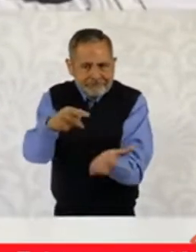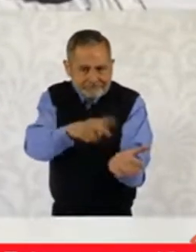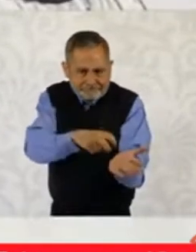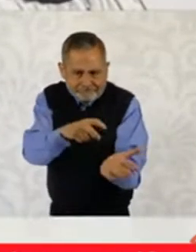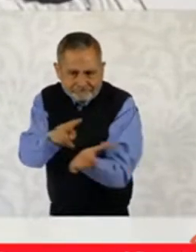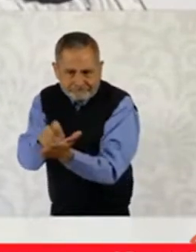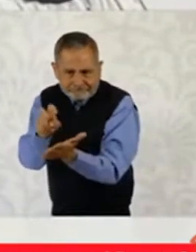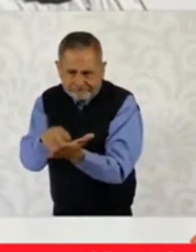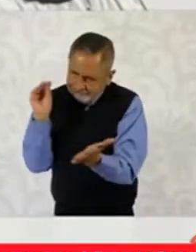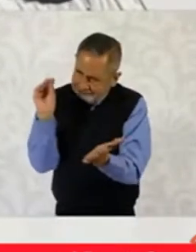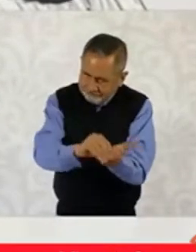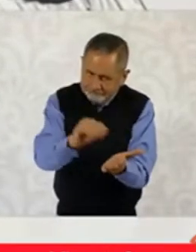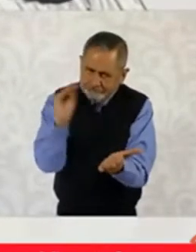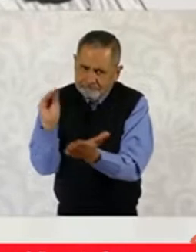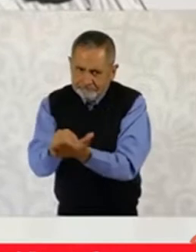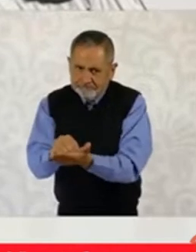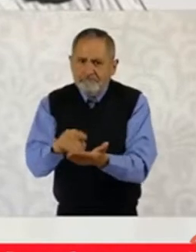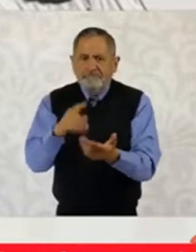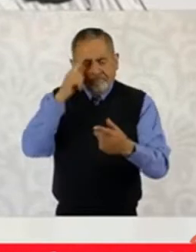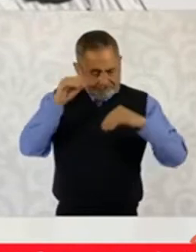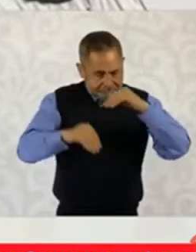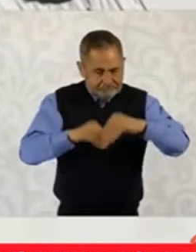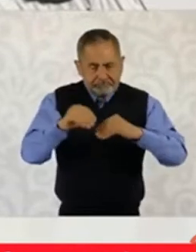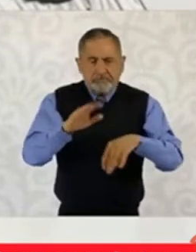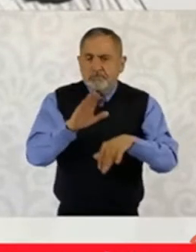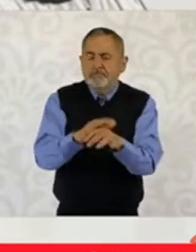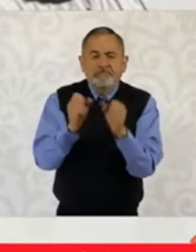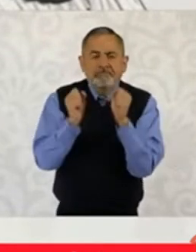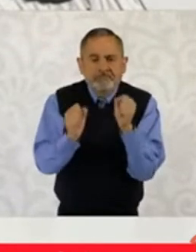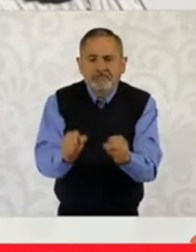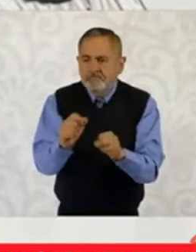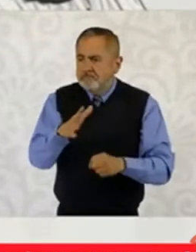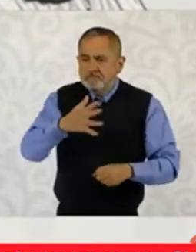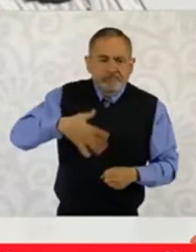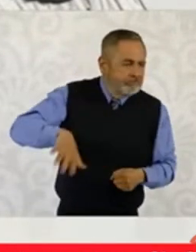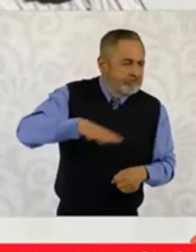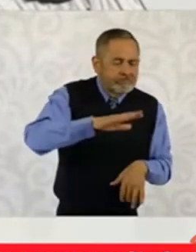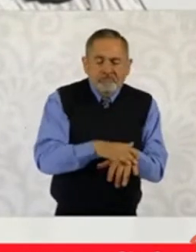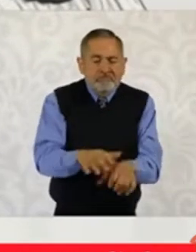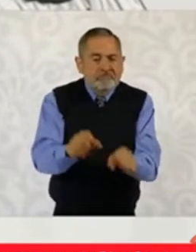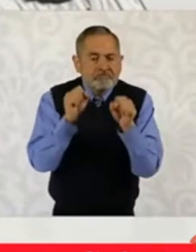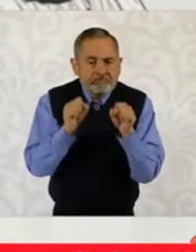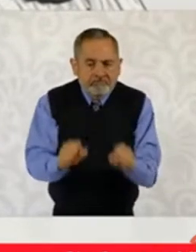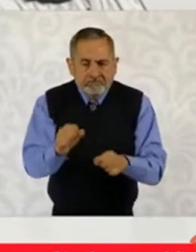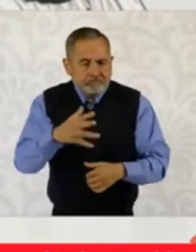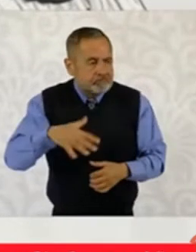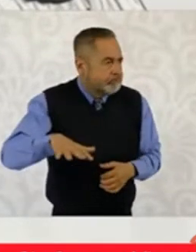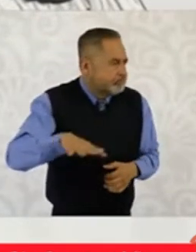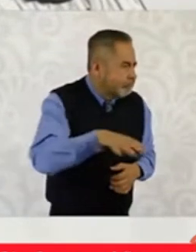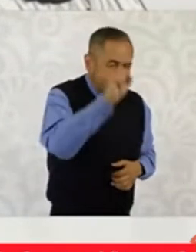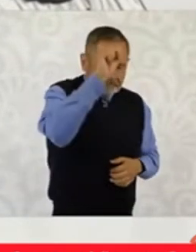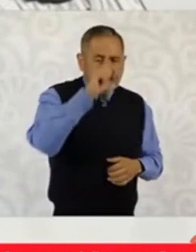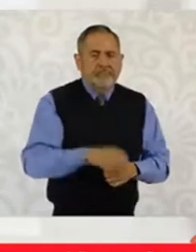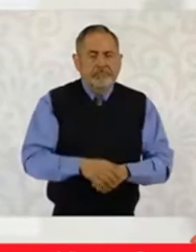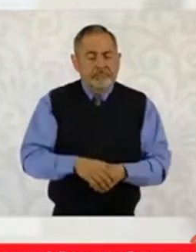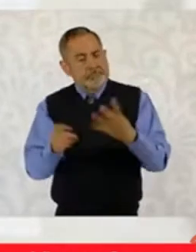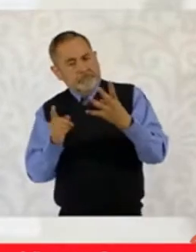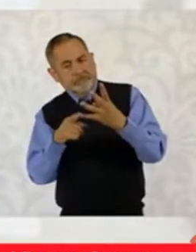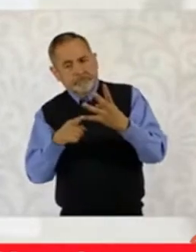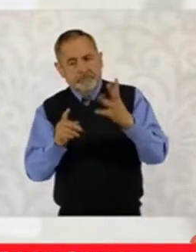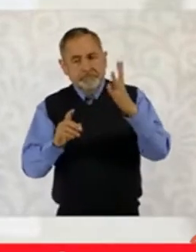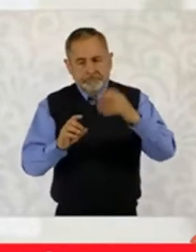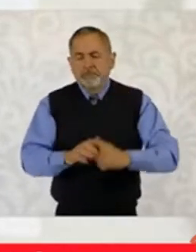que ver, repito, con fortalecer la búsqueda. Y la otra, si